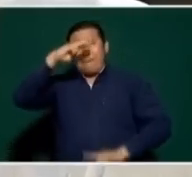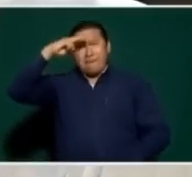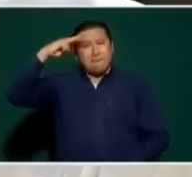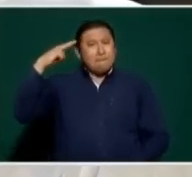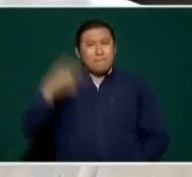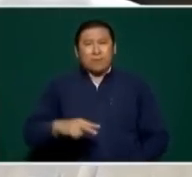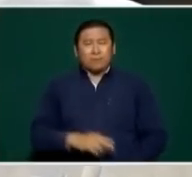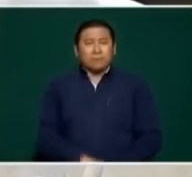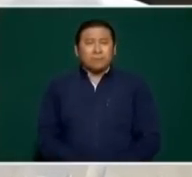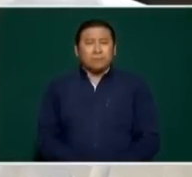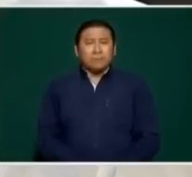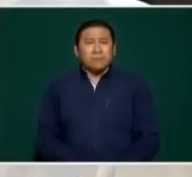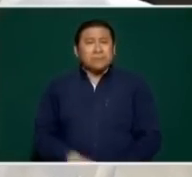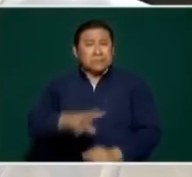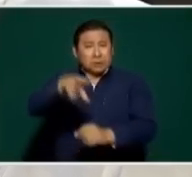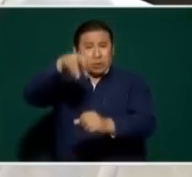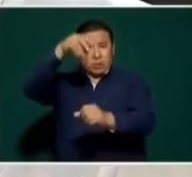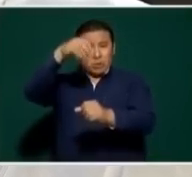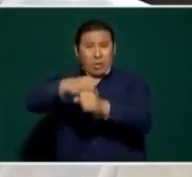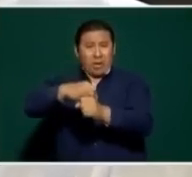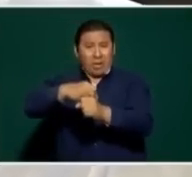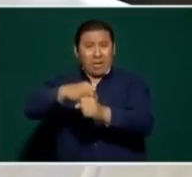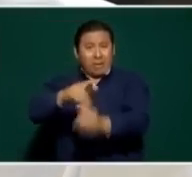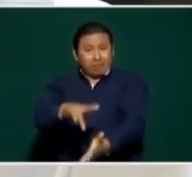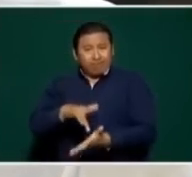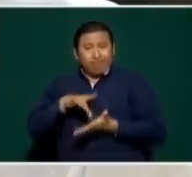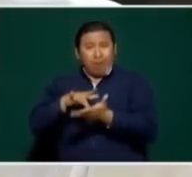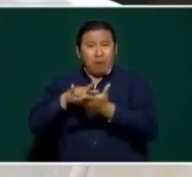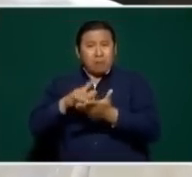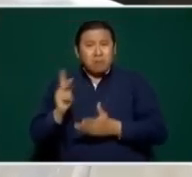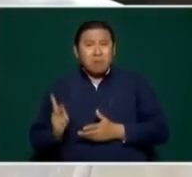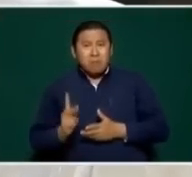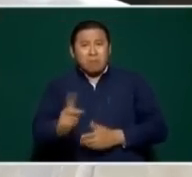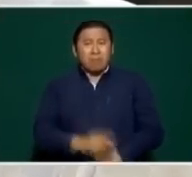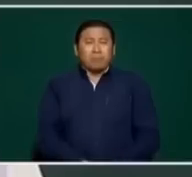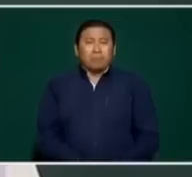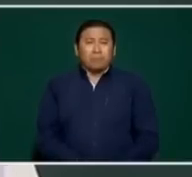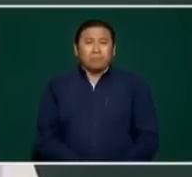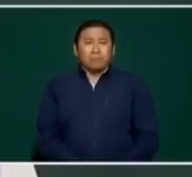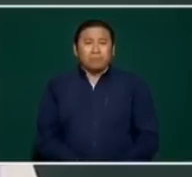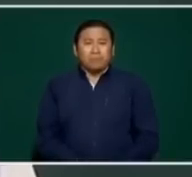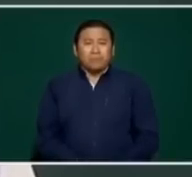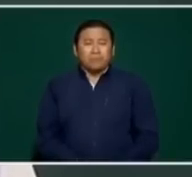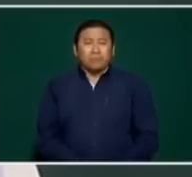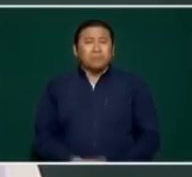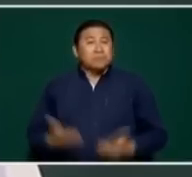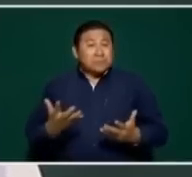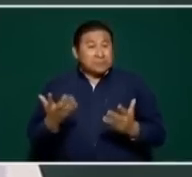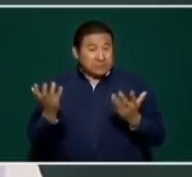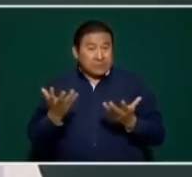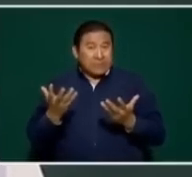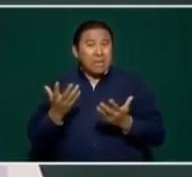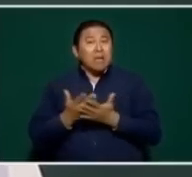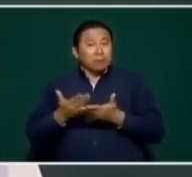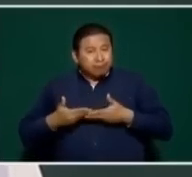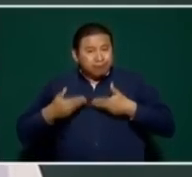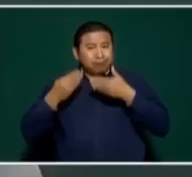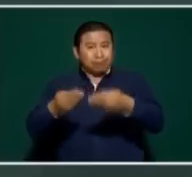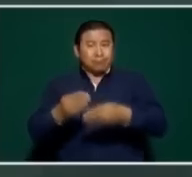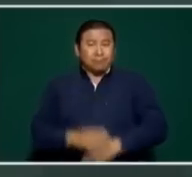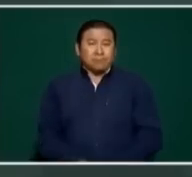todo lo que se pueda hacer en beneficio del pueblo se va a llevar a la